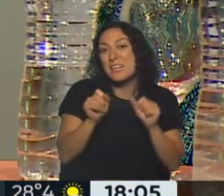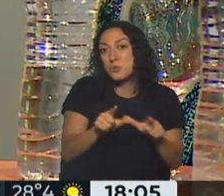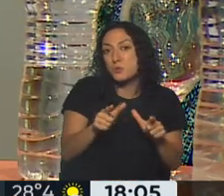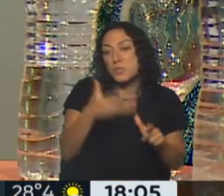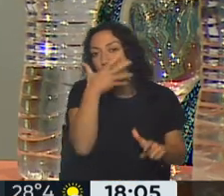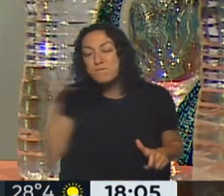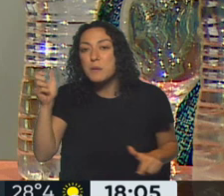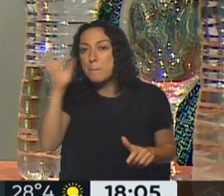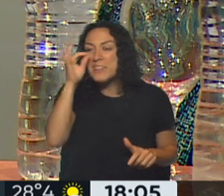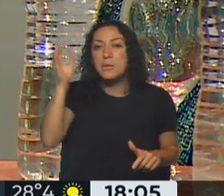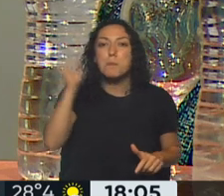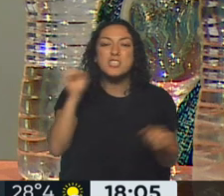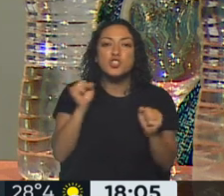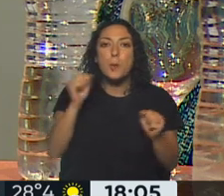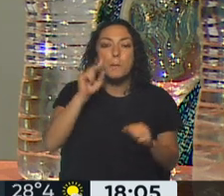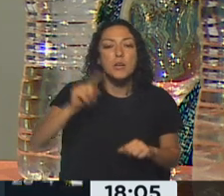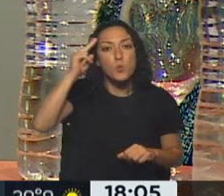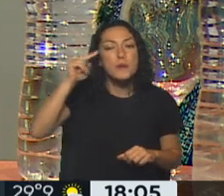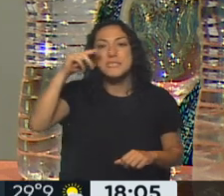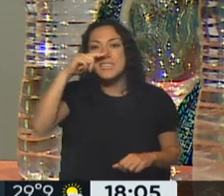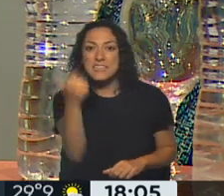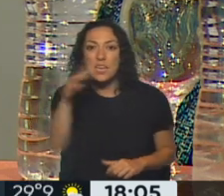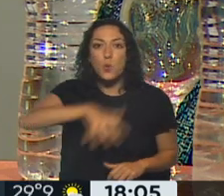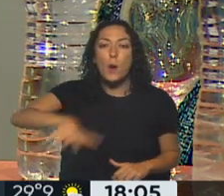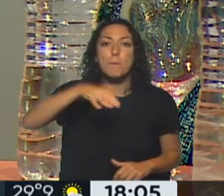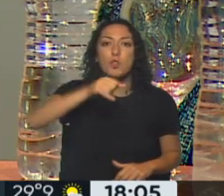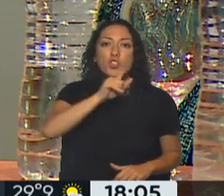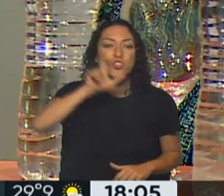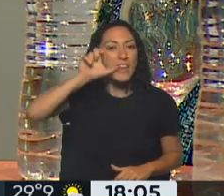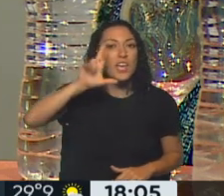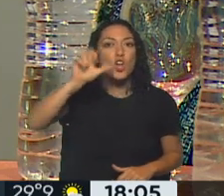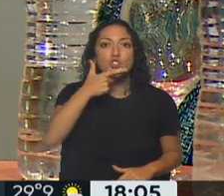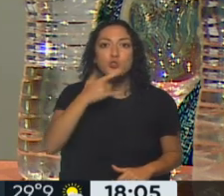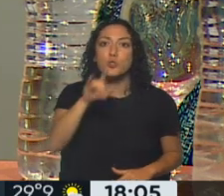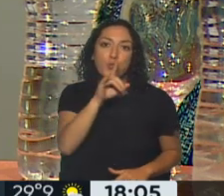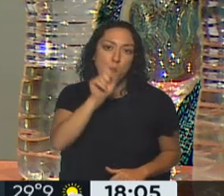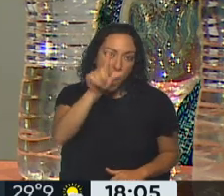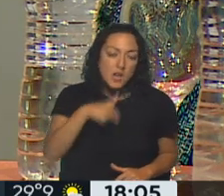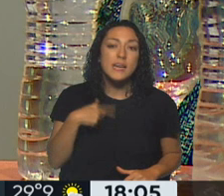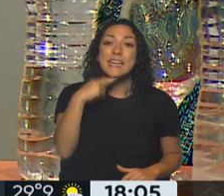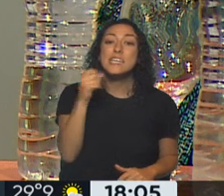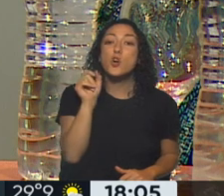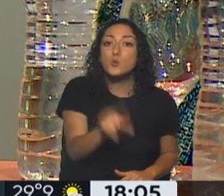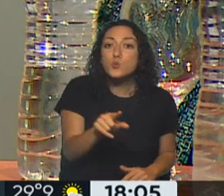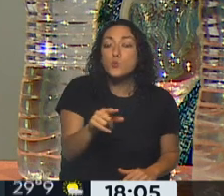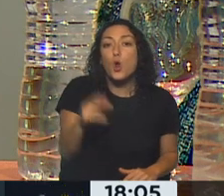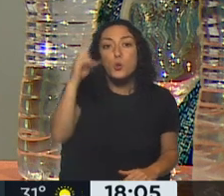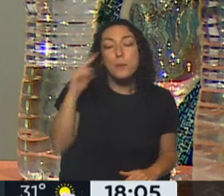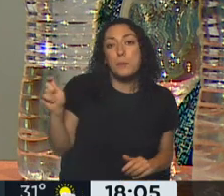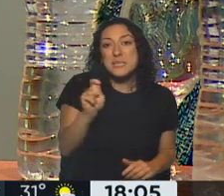de mayo de 1976 en Monteros, Tucumán. Su hijo, de apenas